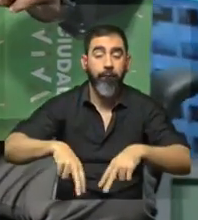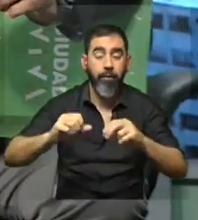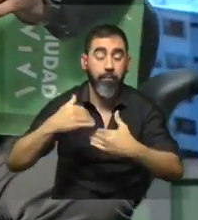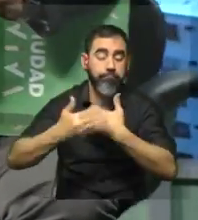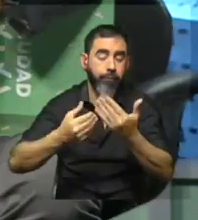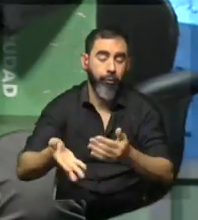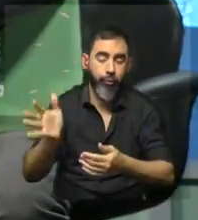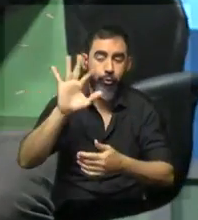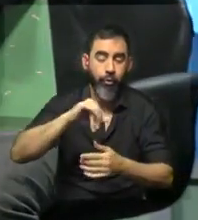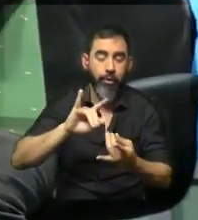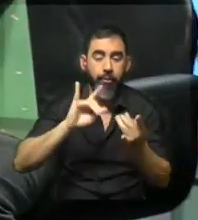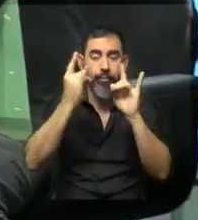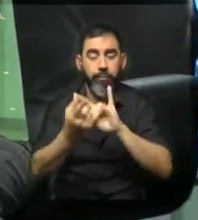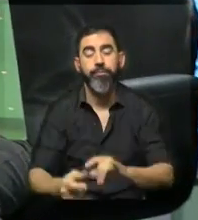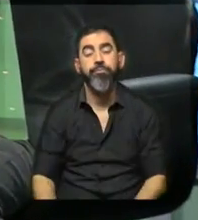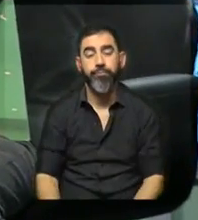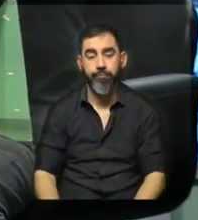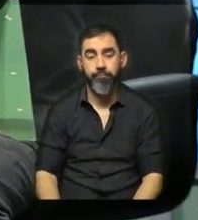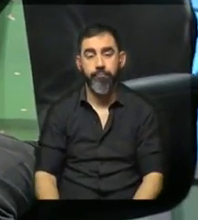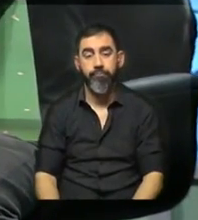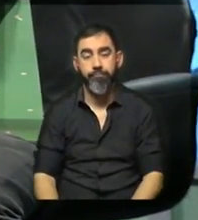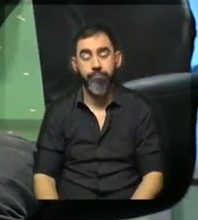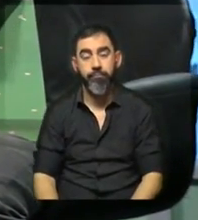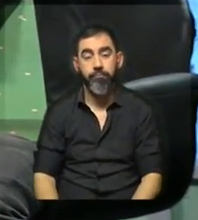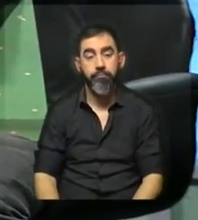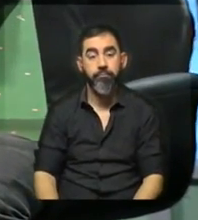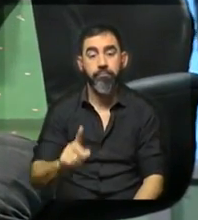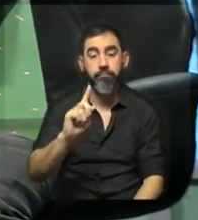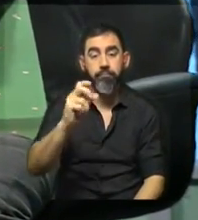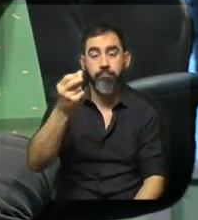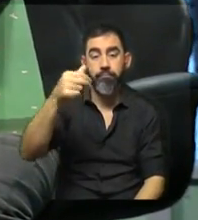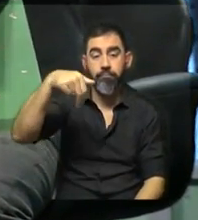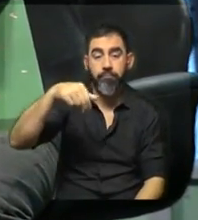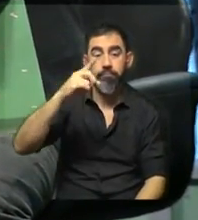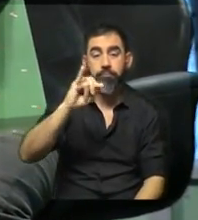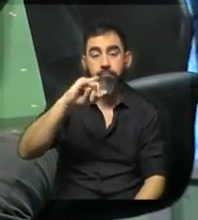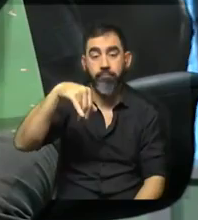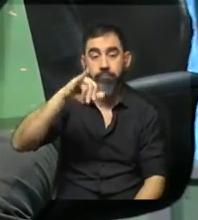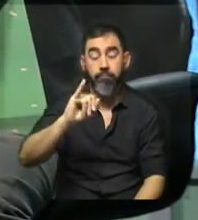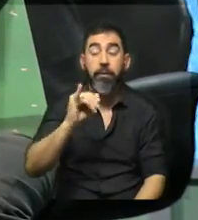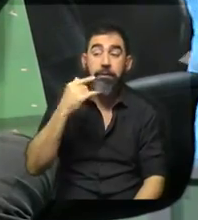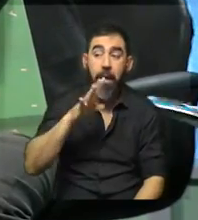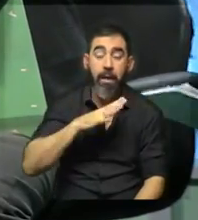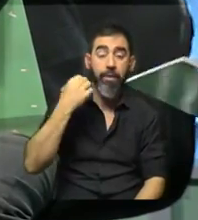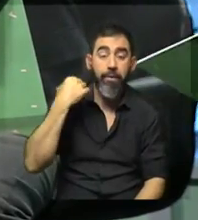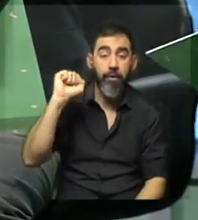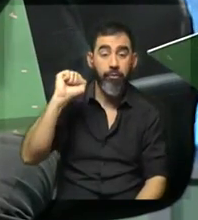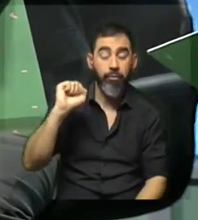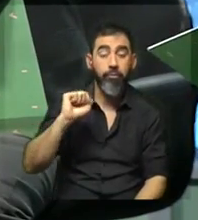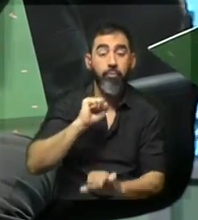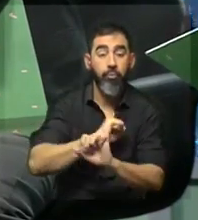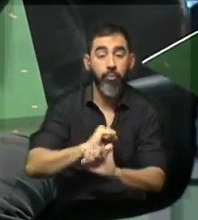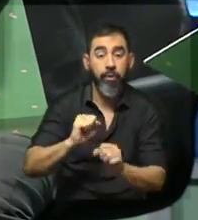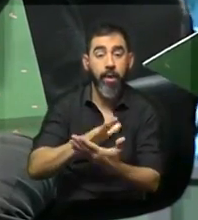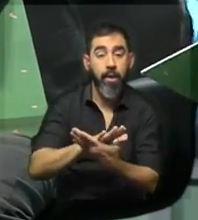orden del día en el Parlamento. Y además lo de Gandini está en el límite, porque el delito, si hay delito, tendría, digo, está en